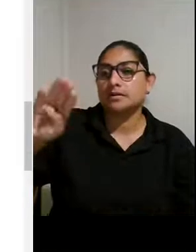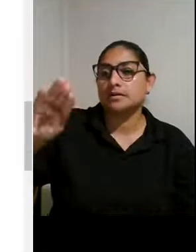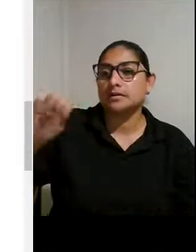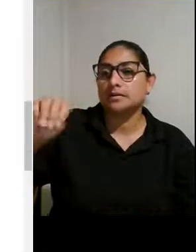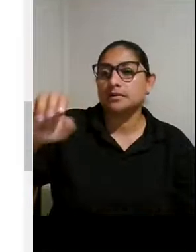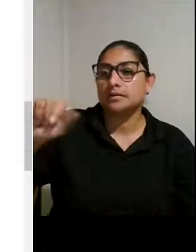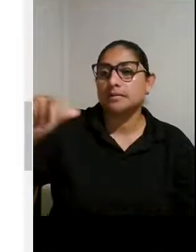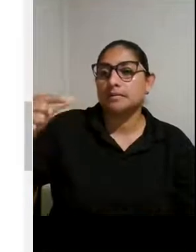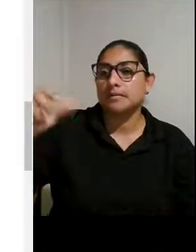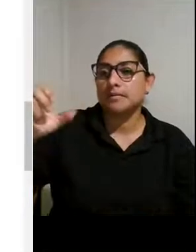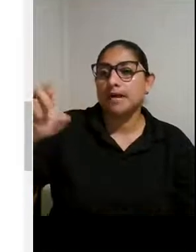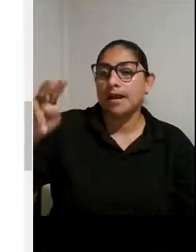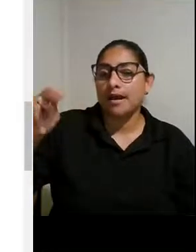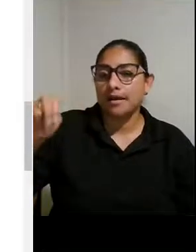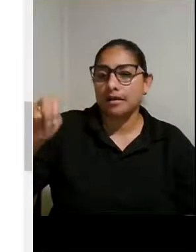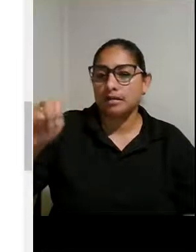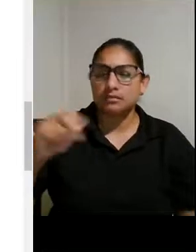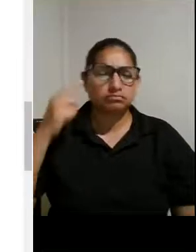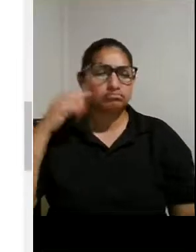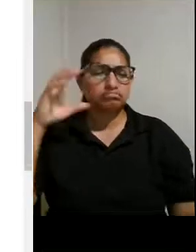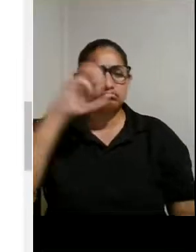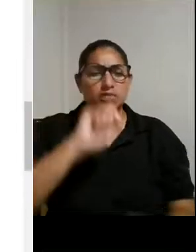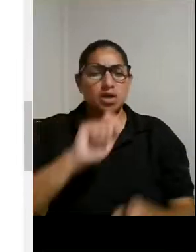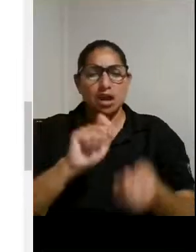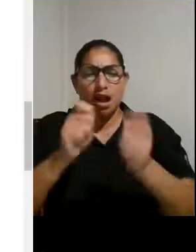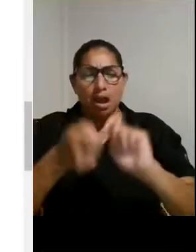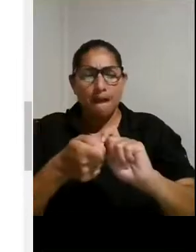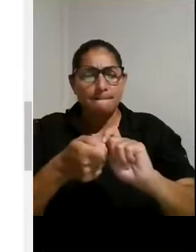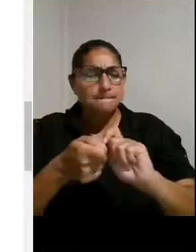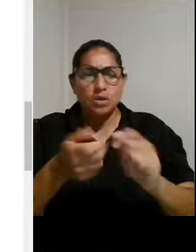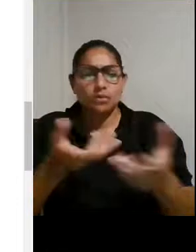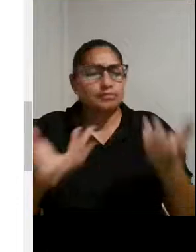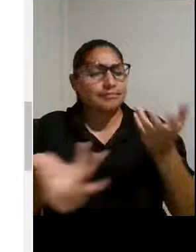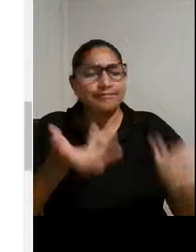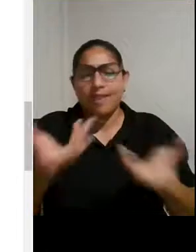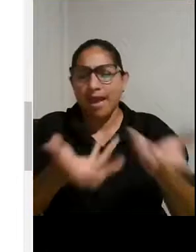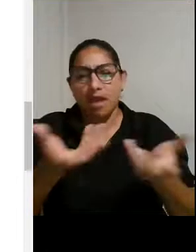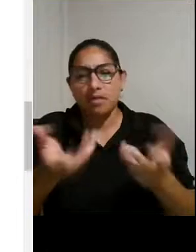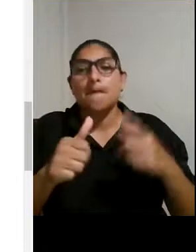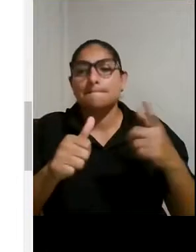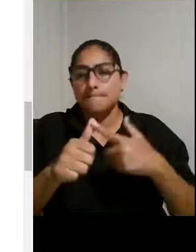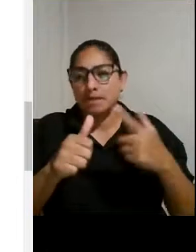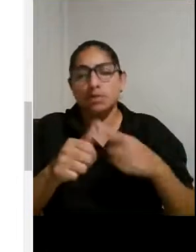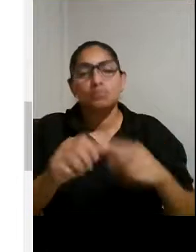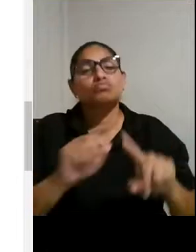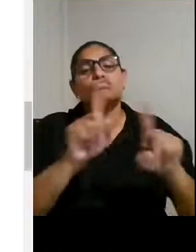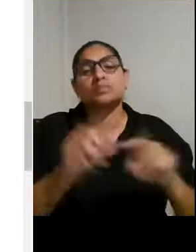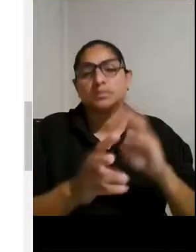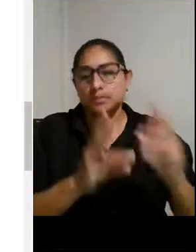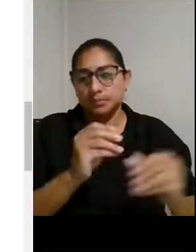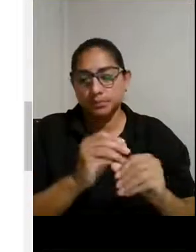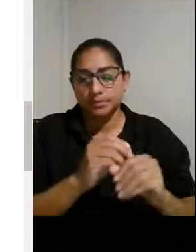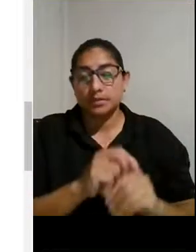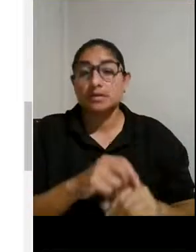Entonces, para hallar el cambio de las imágenes, nosotros calculamos la imagen